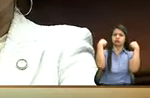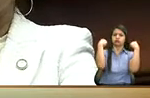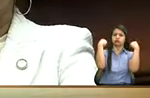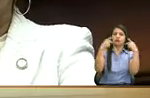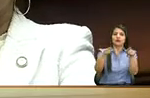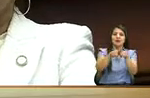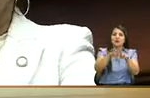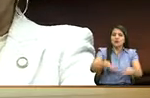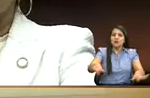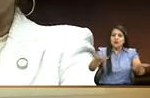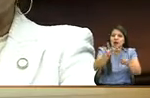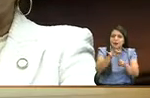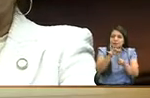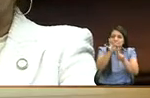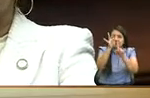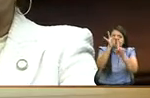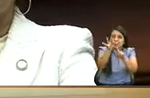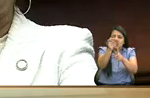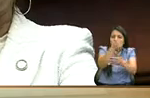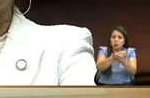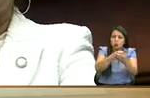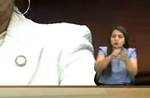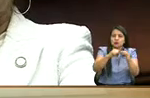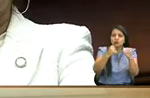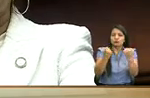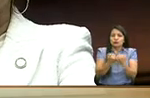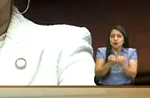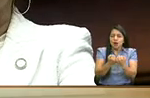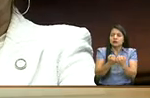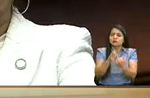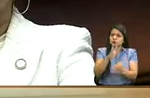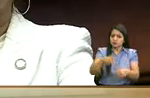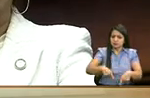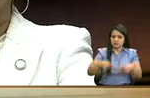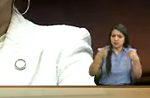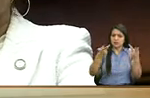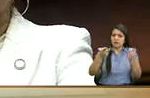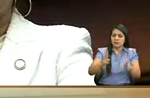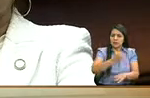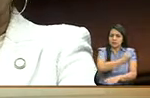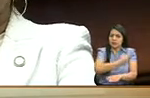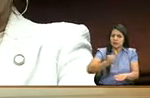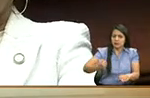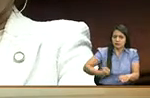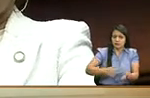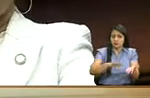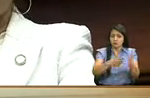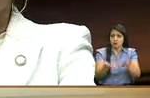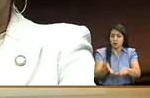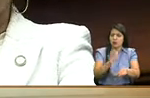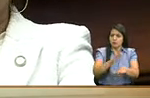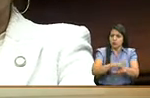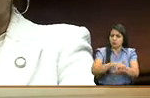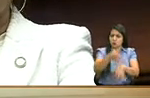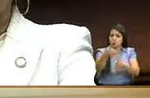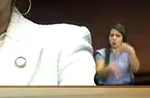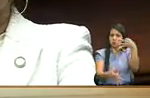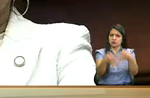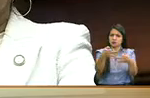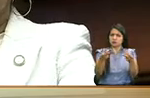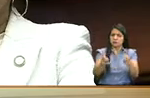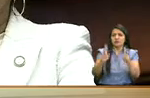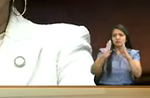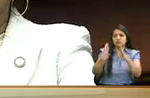nuestra nación, ni los luchadores sociales que han dado su vida por la justicia para los más